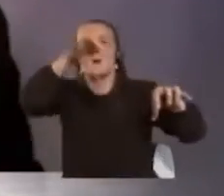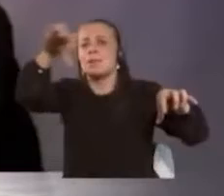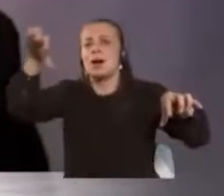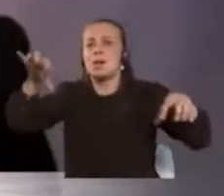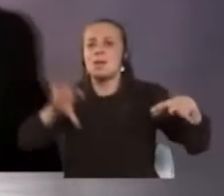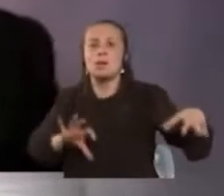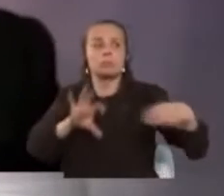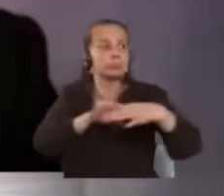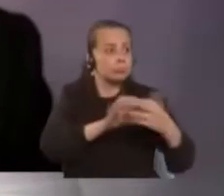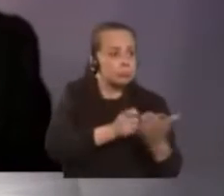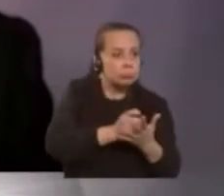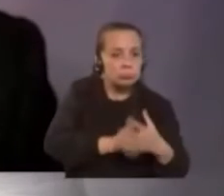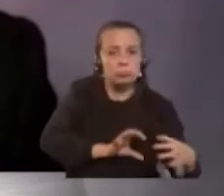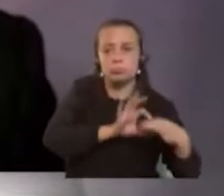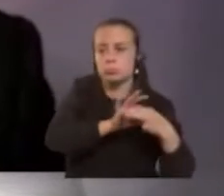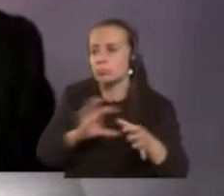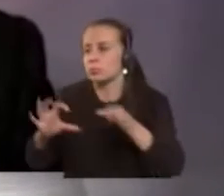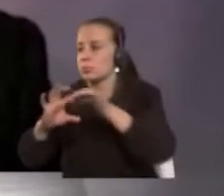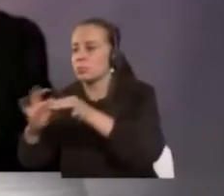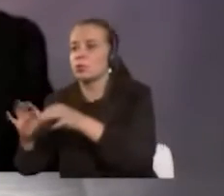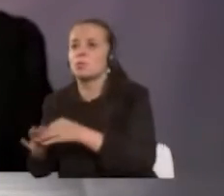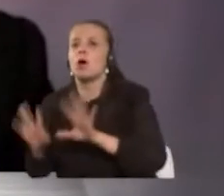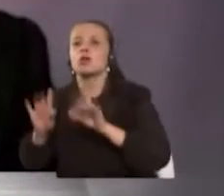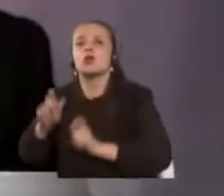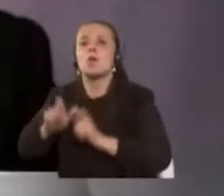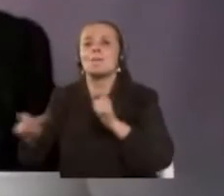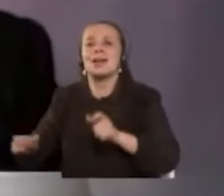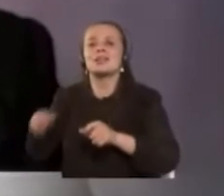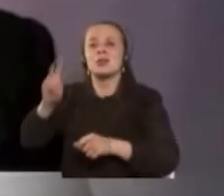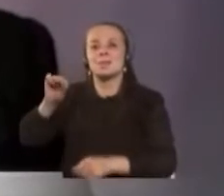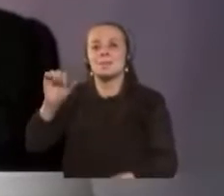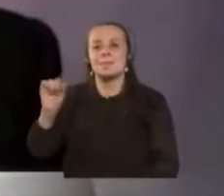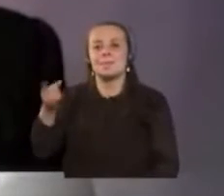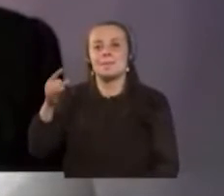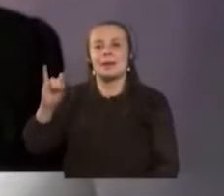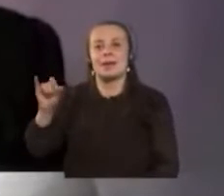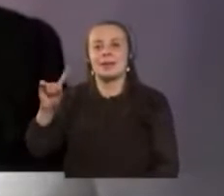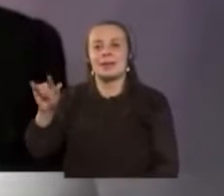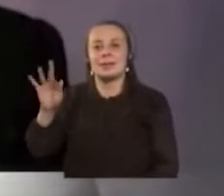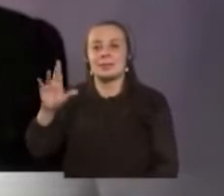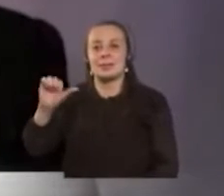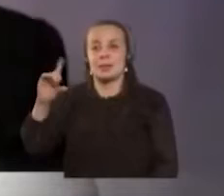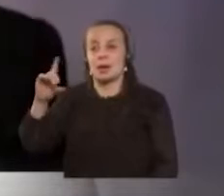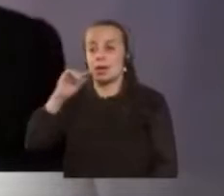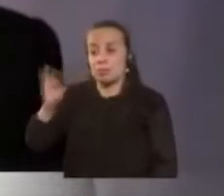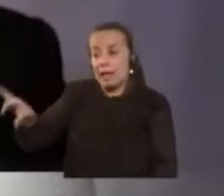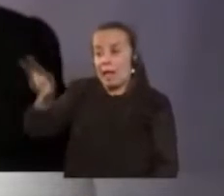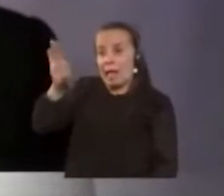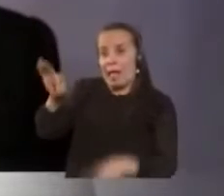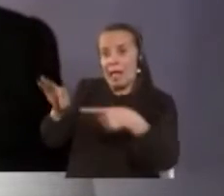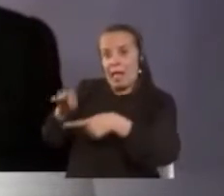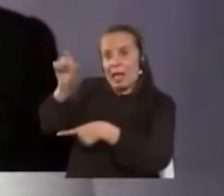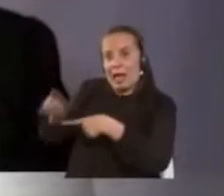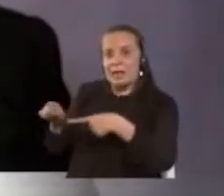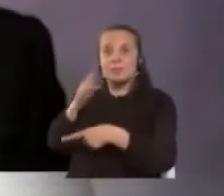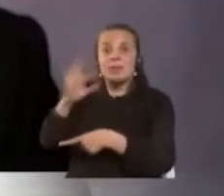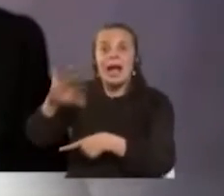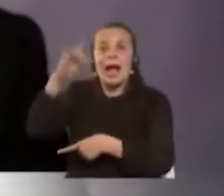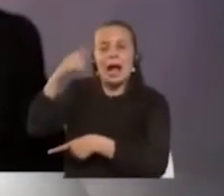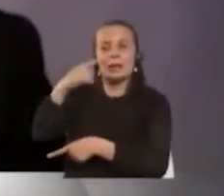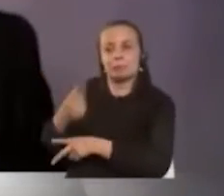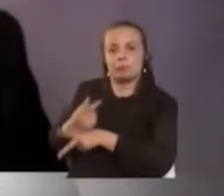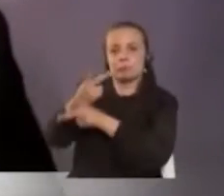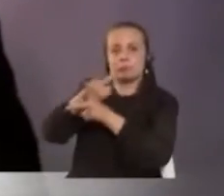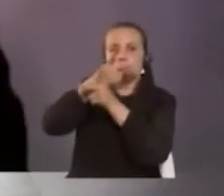asocian para elegir 9 magistrados del Consejo Nacional Electoral que tienen como fin cuidar lo que le pueda pasar a